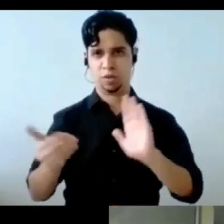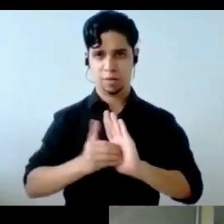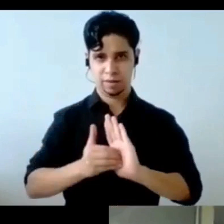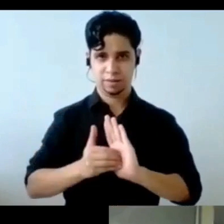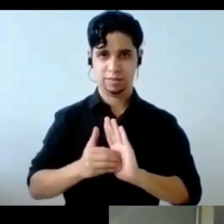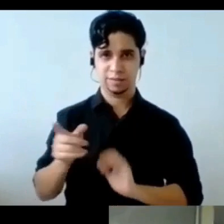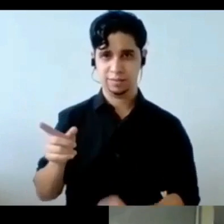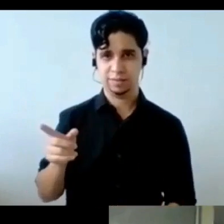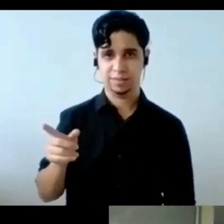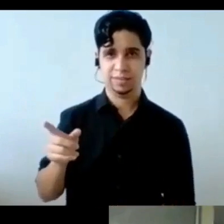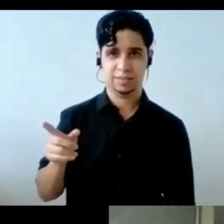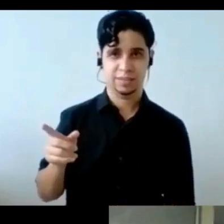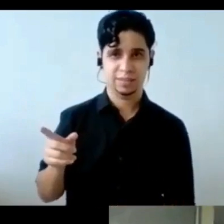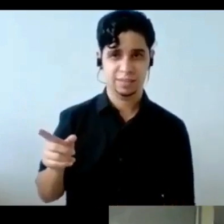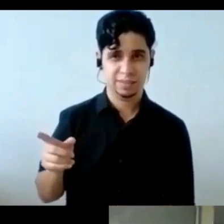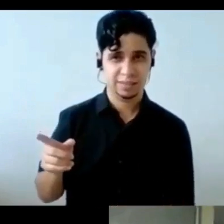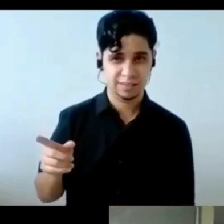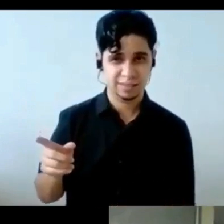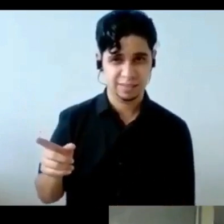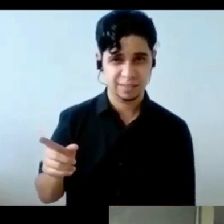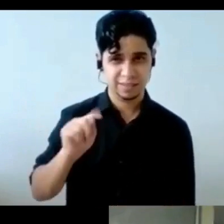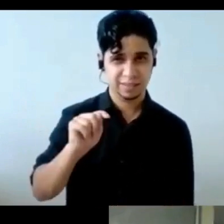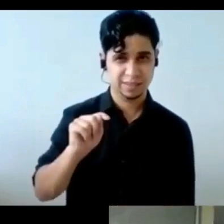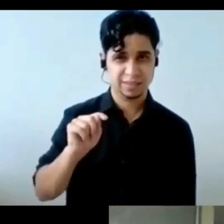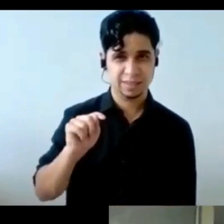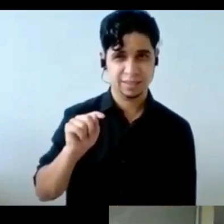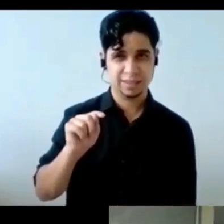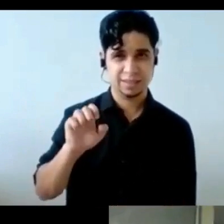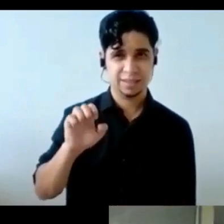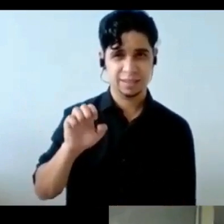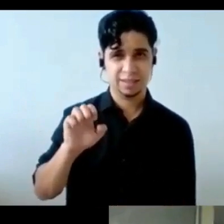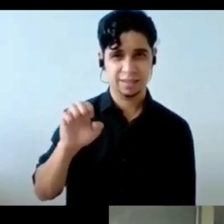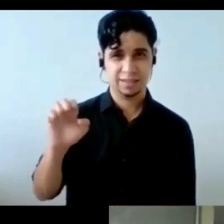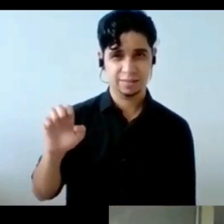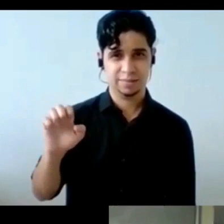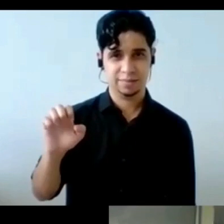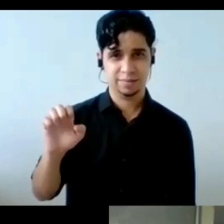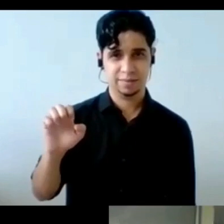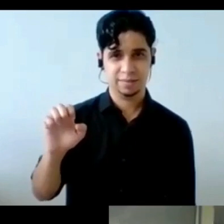lo W se te quedó atrás. Dale otra vez.